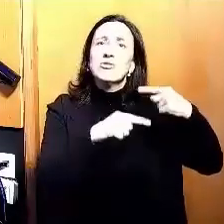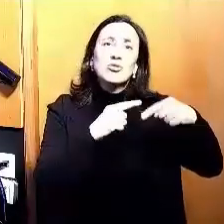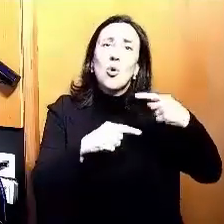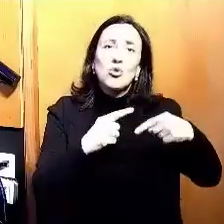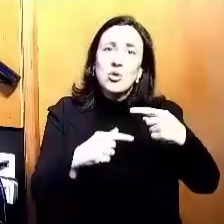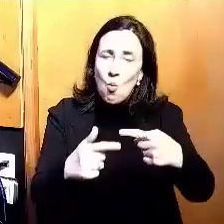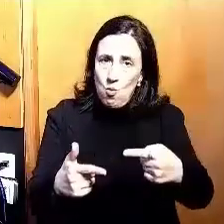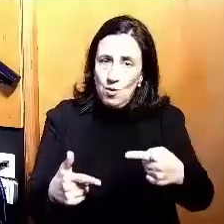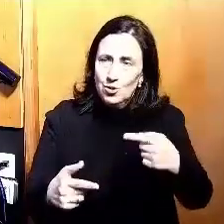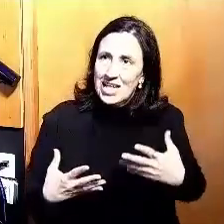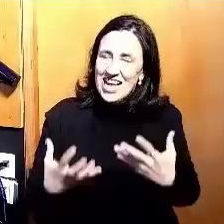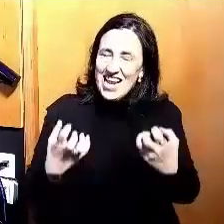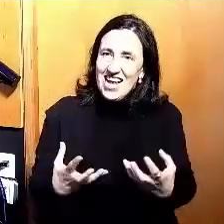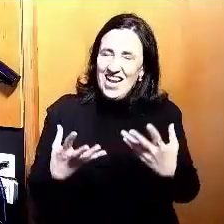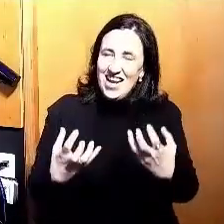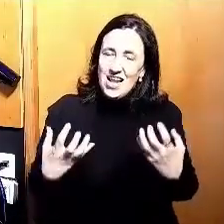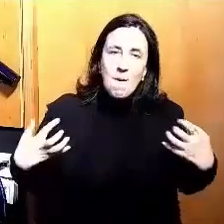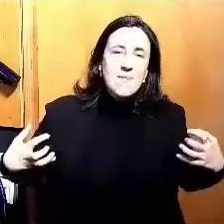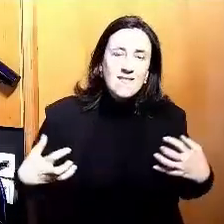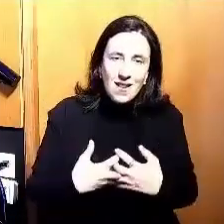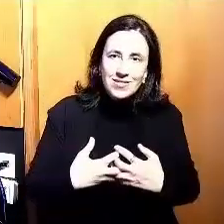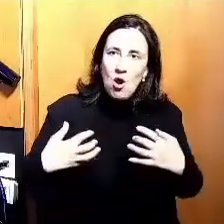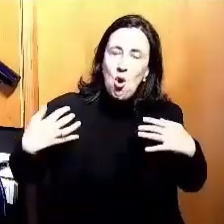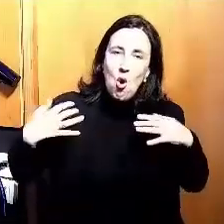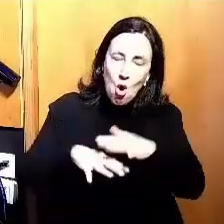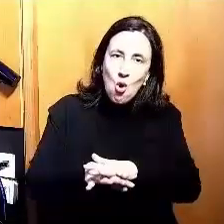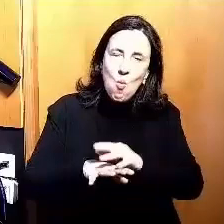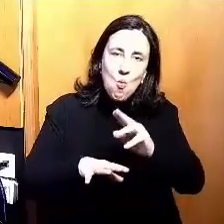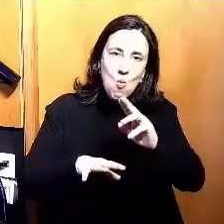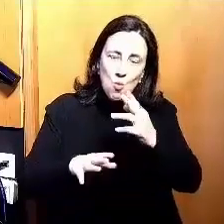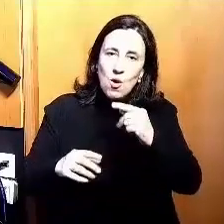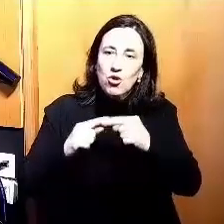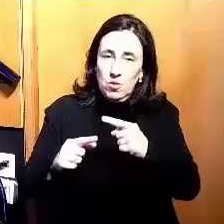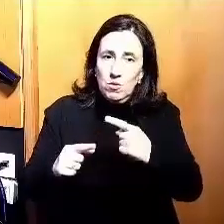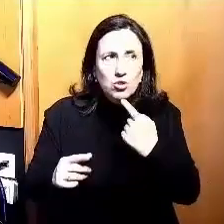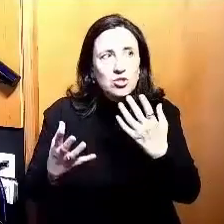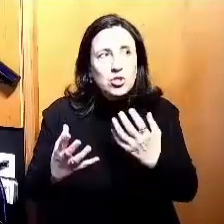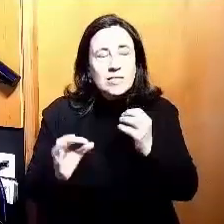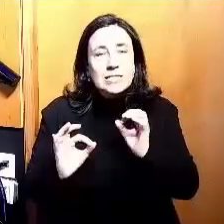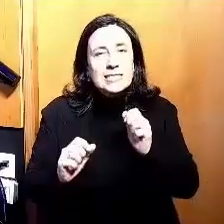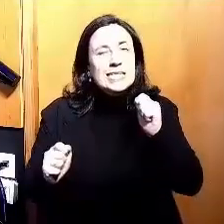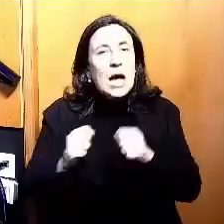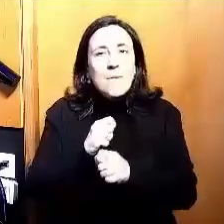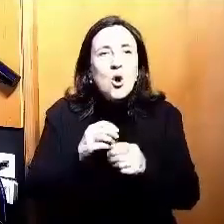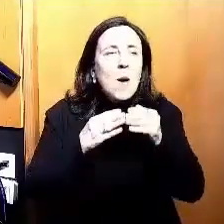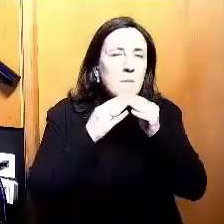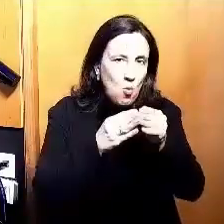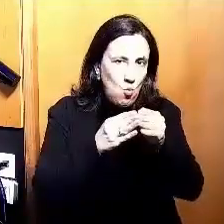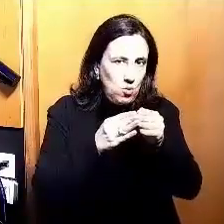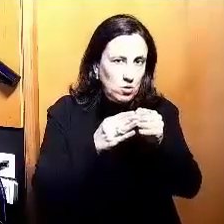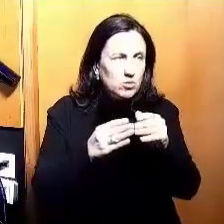y ese ímpetu y esa pertenencia a esta comunidad se mantiene. Entonces, yo cambiaría la pregunta a esa, ¿no? O sea, ¿qué